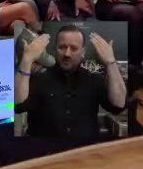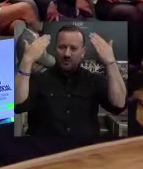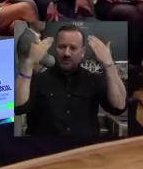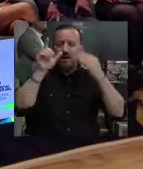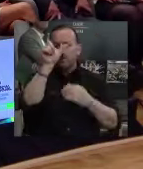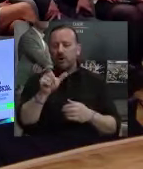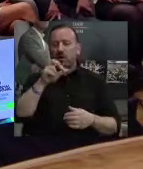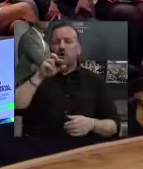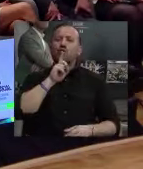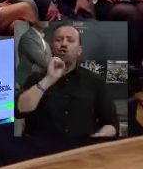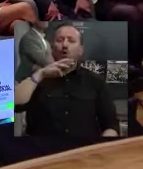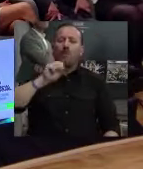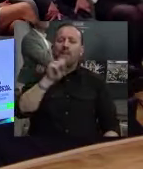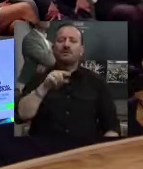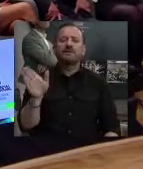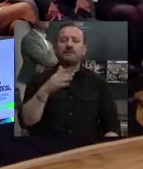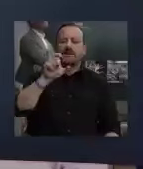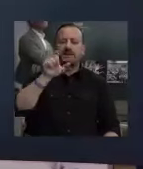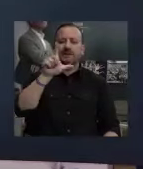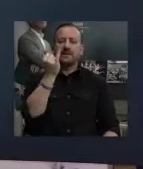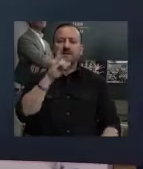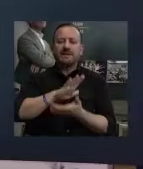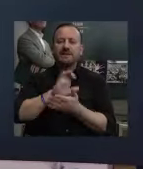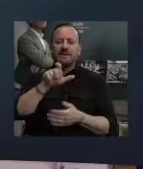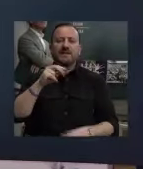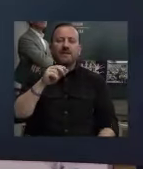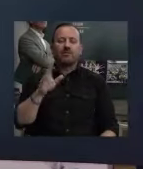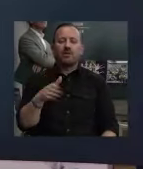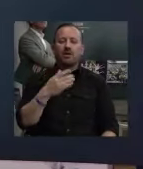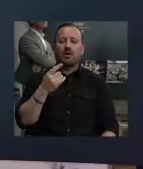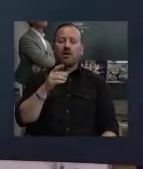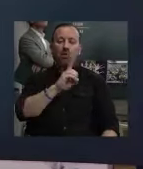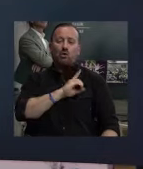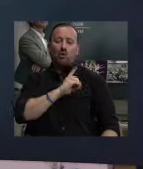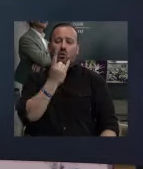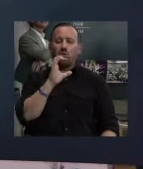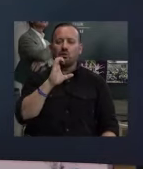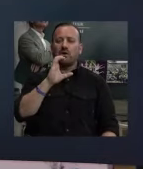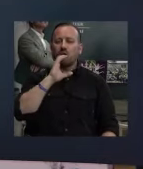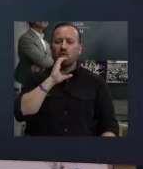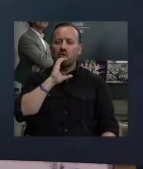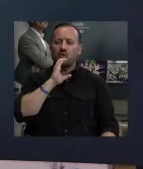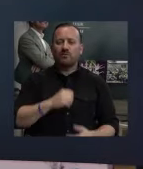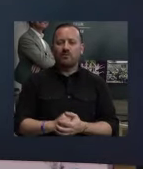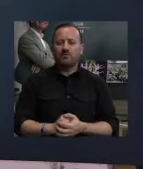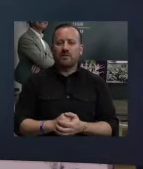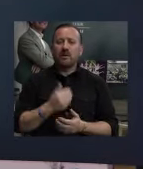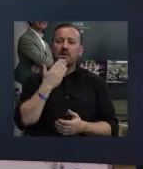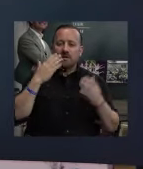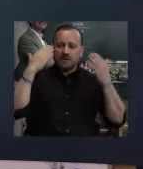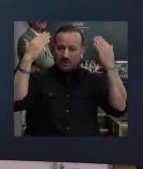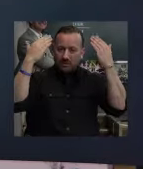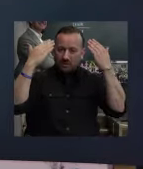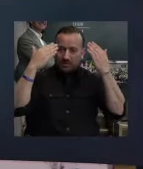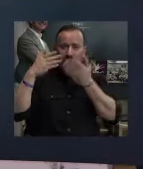Thomas cliches nevermann quien es director sede duoc uc Concepción También queremos saludar